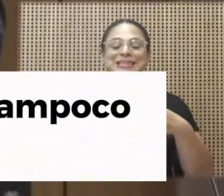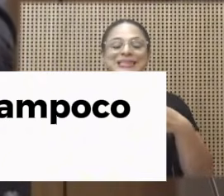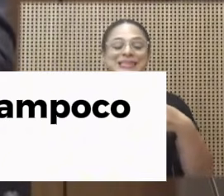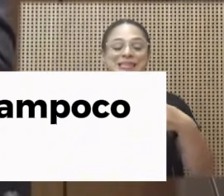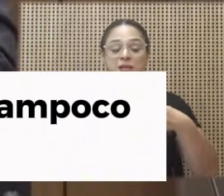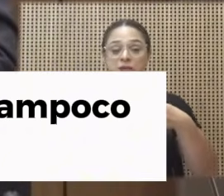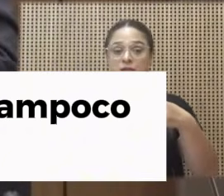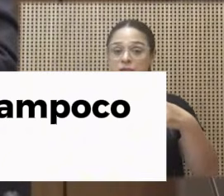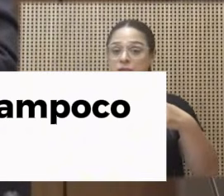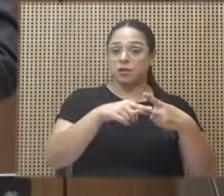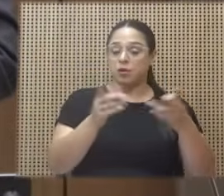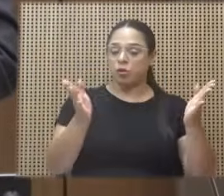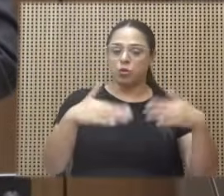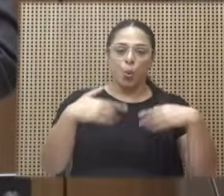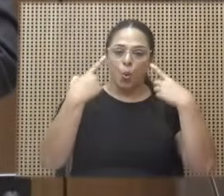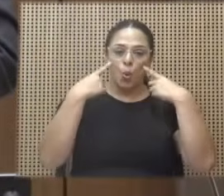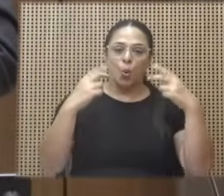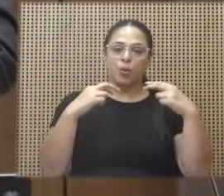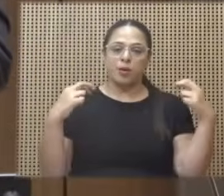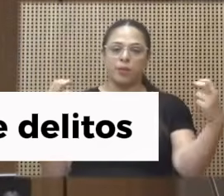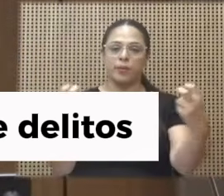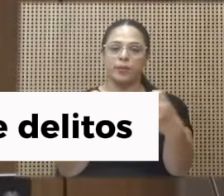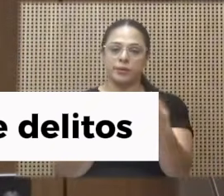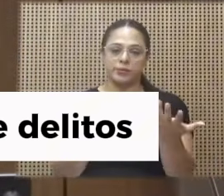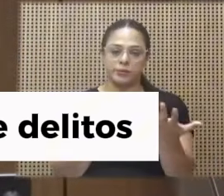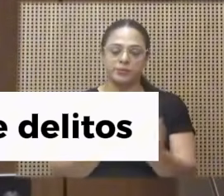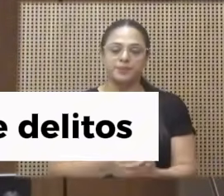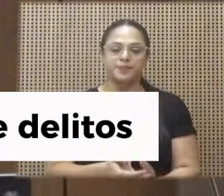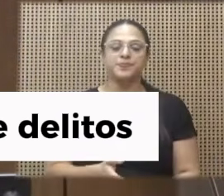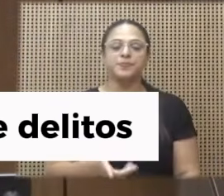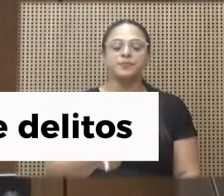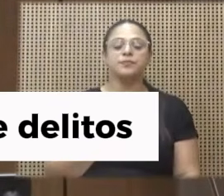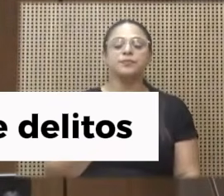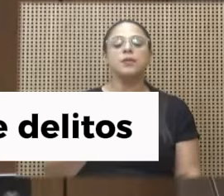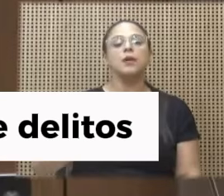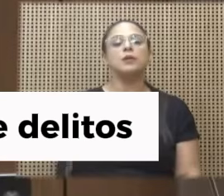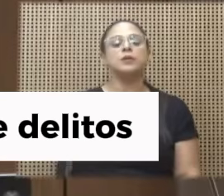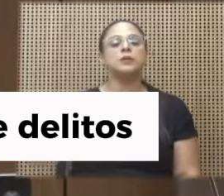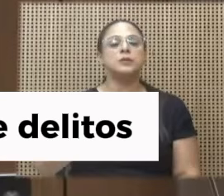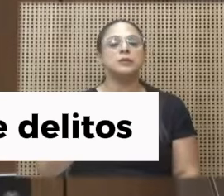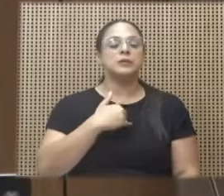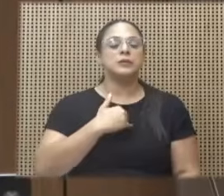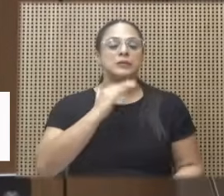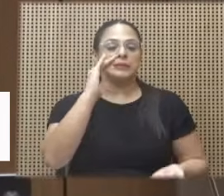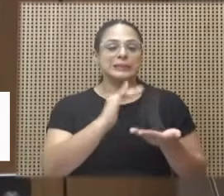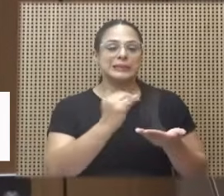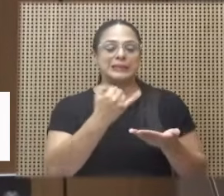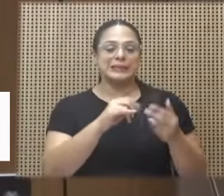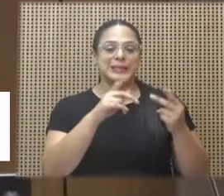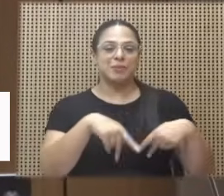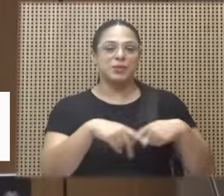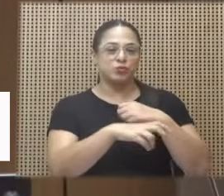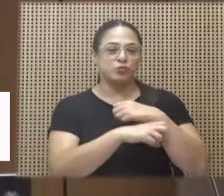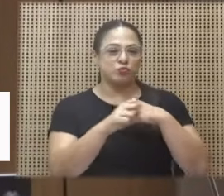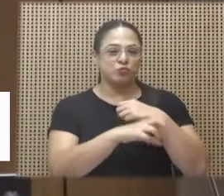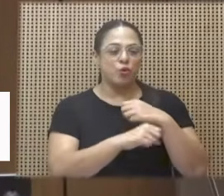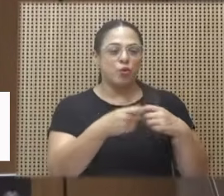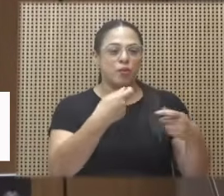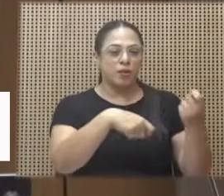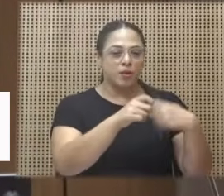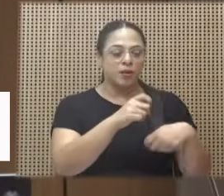sin deliberar tampoco lo es. Tenemos una reducción en el número de delitos del 2025